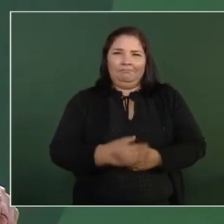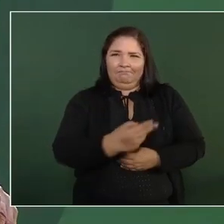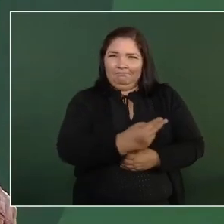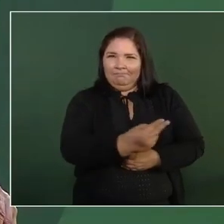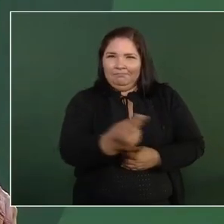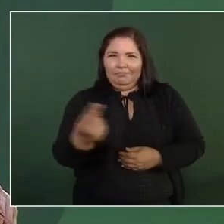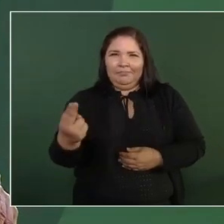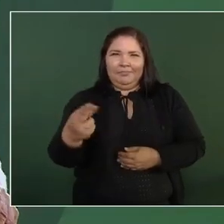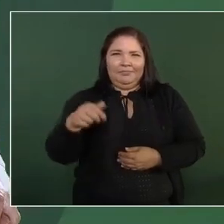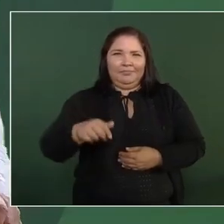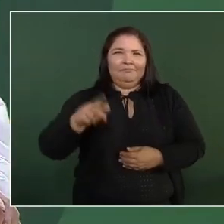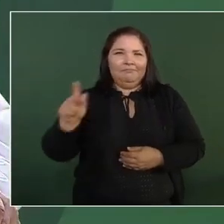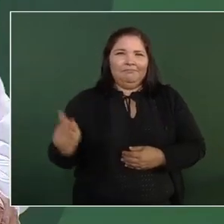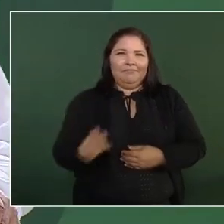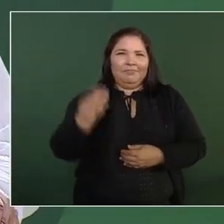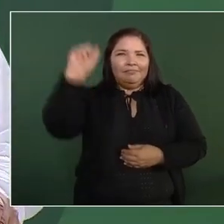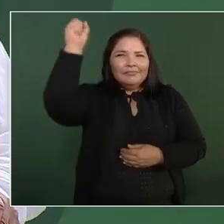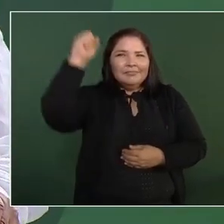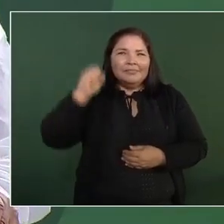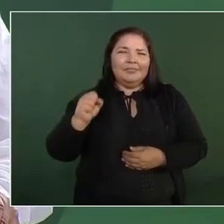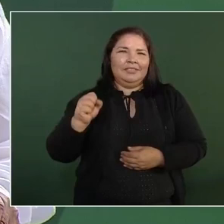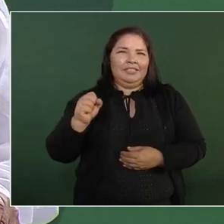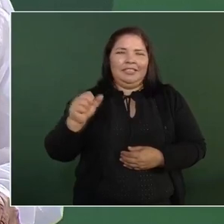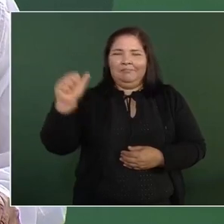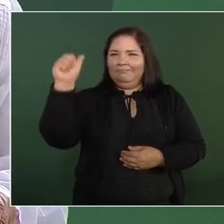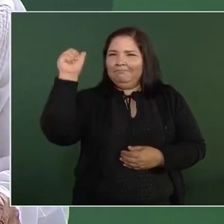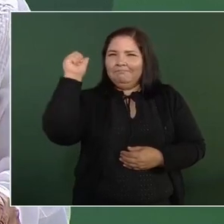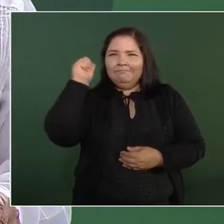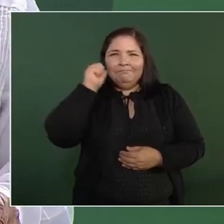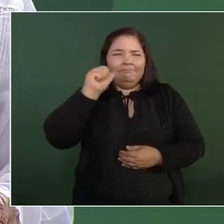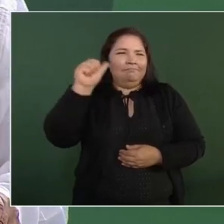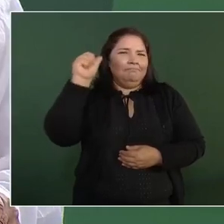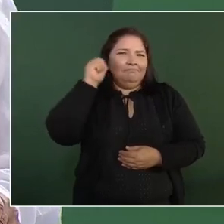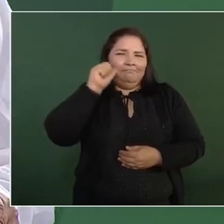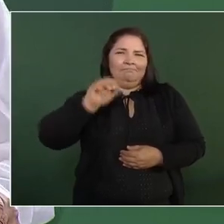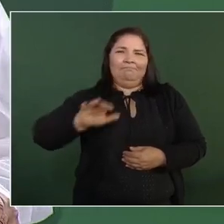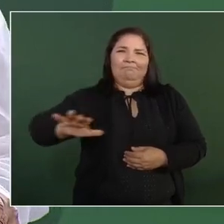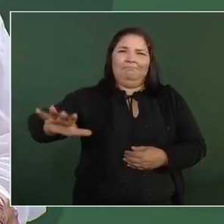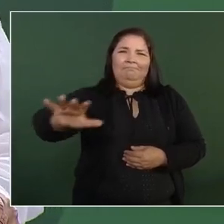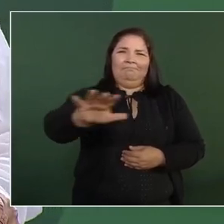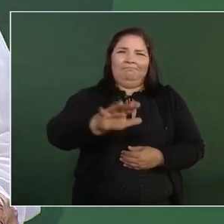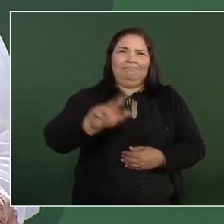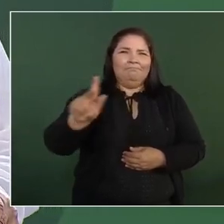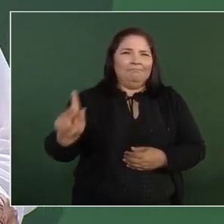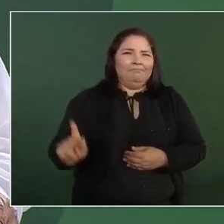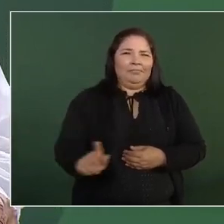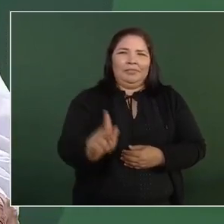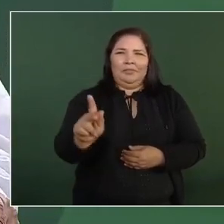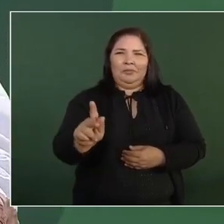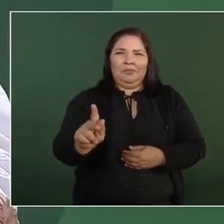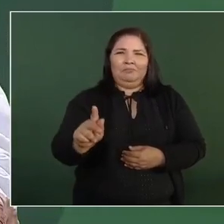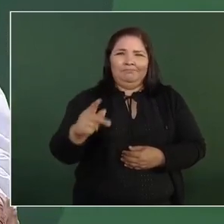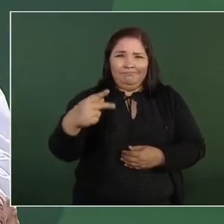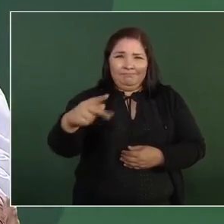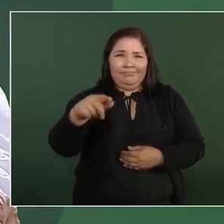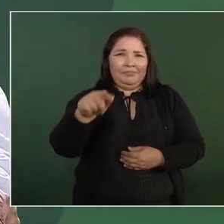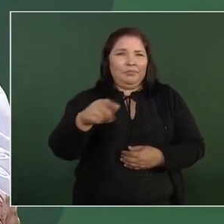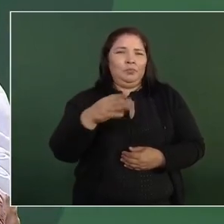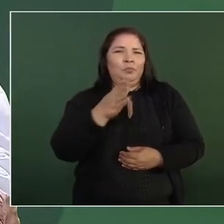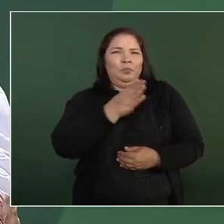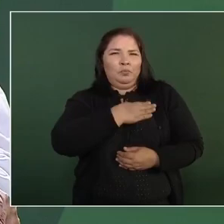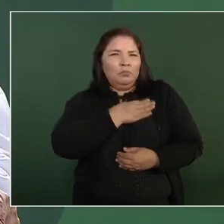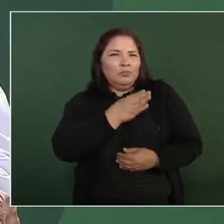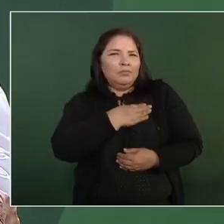de Sinaloa, siempre lo he dicho, es un pueblo bueno, un pueblo